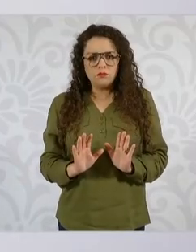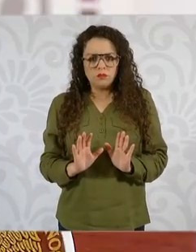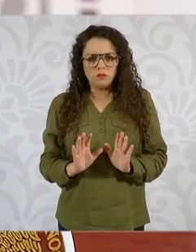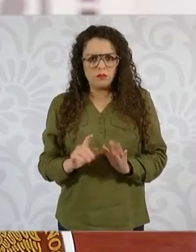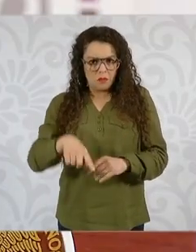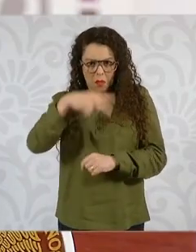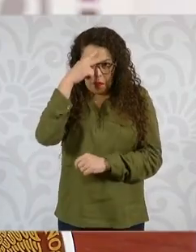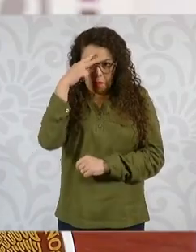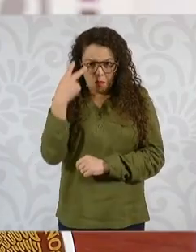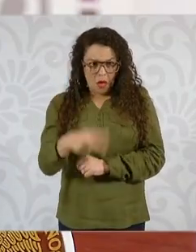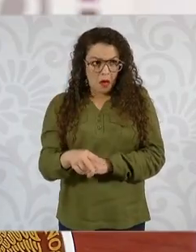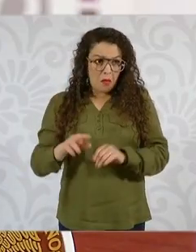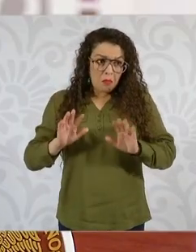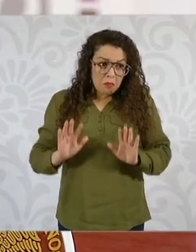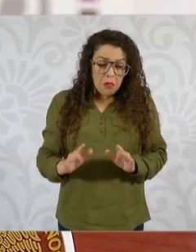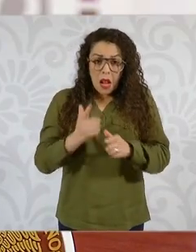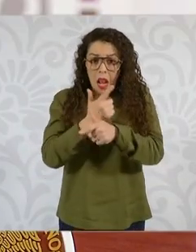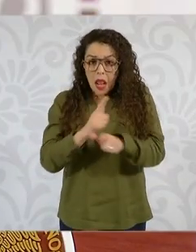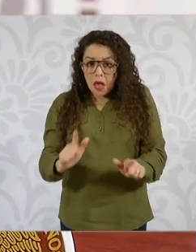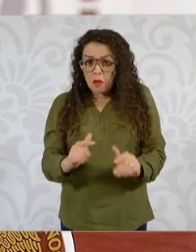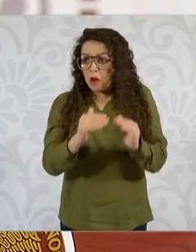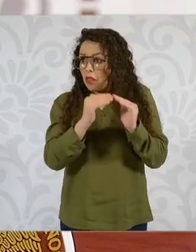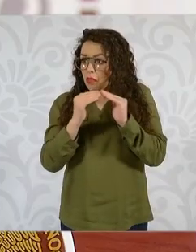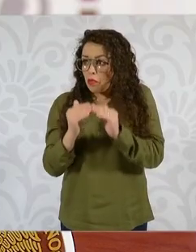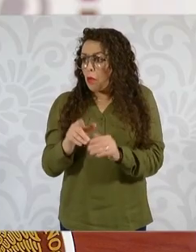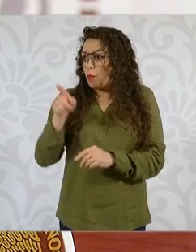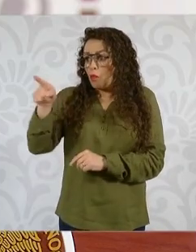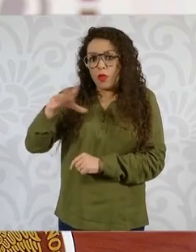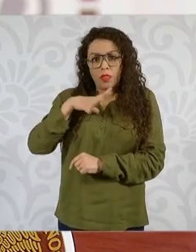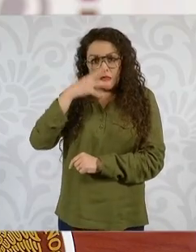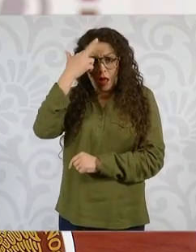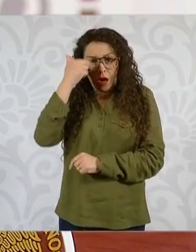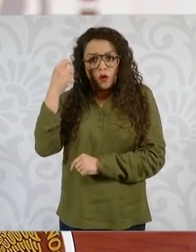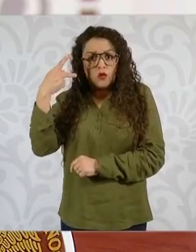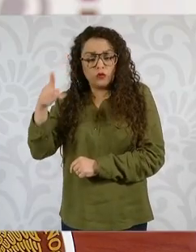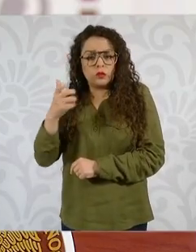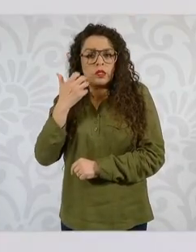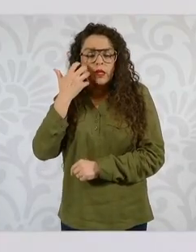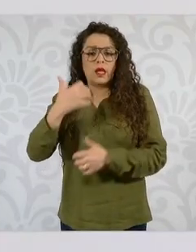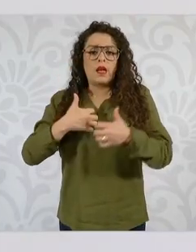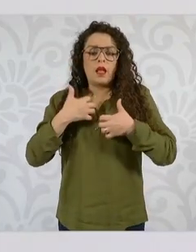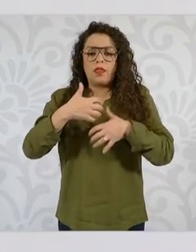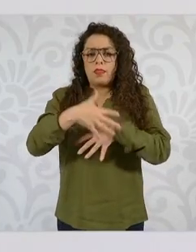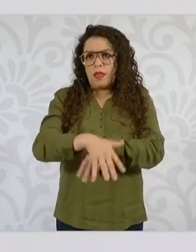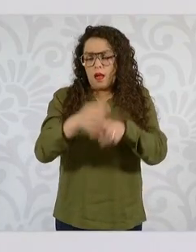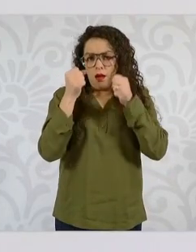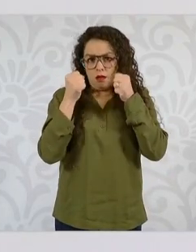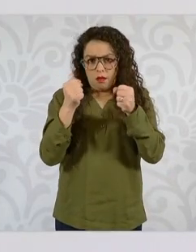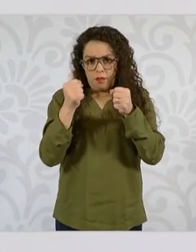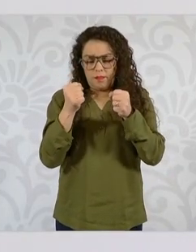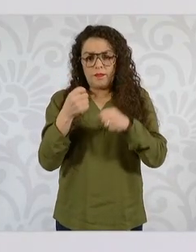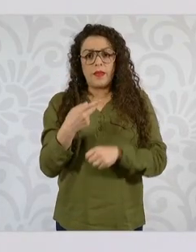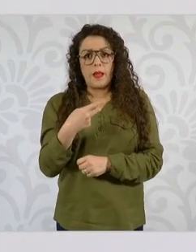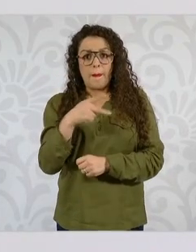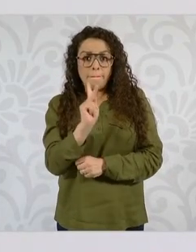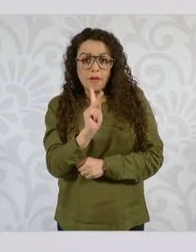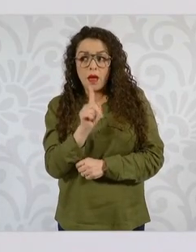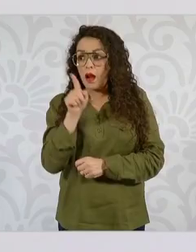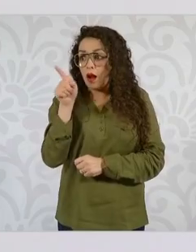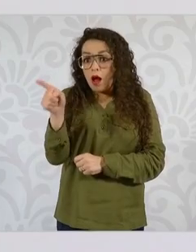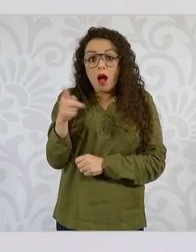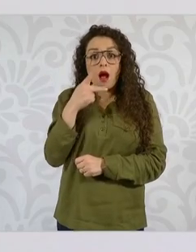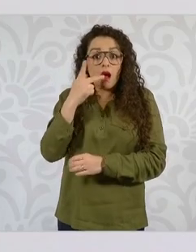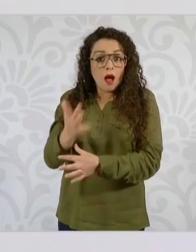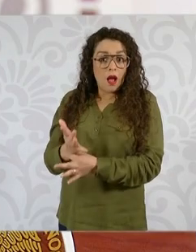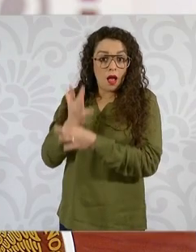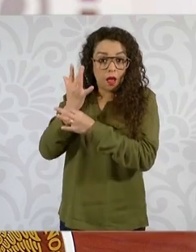libre democrático y tienen razón pero si están protestando porque se van a afectar sus derechos